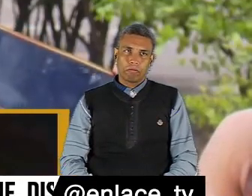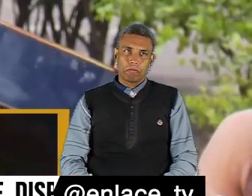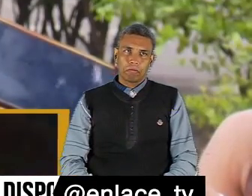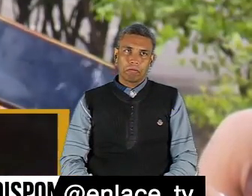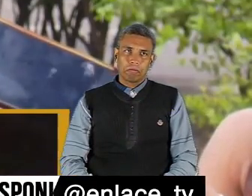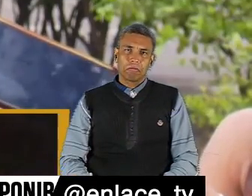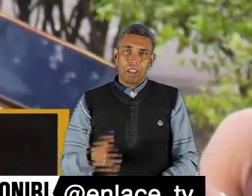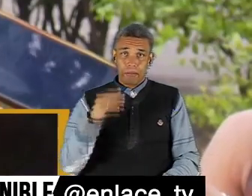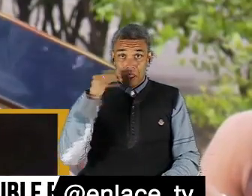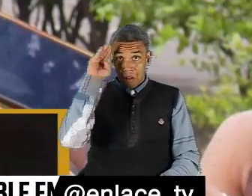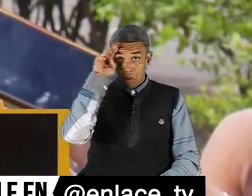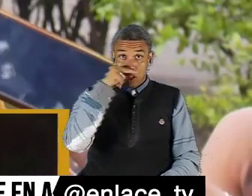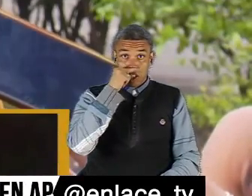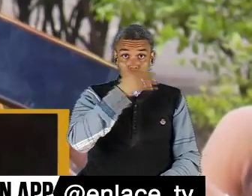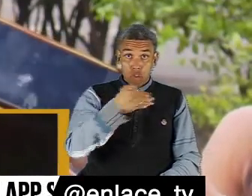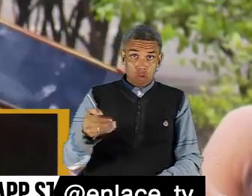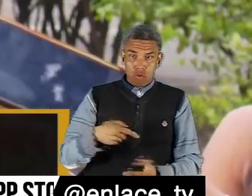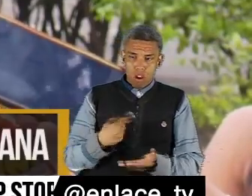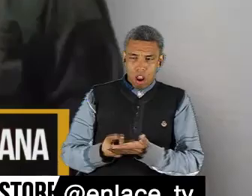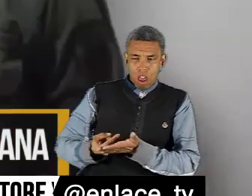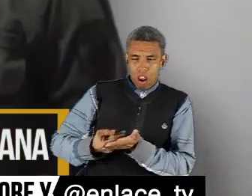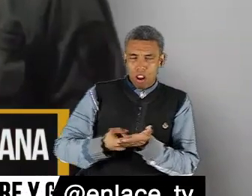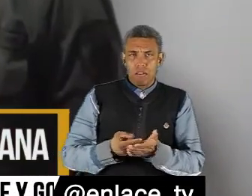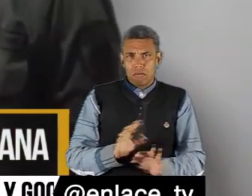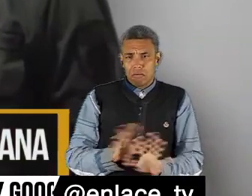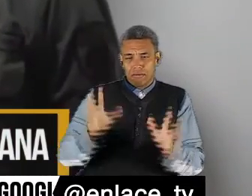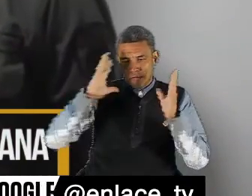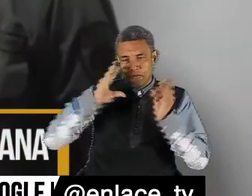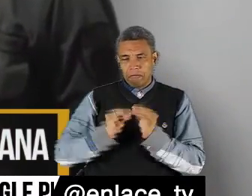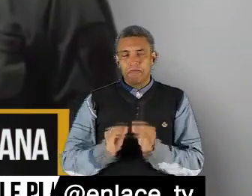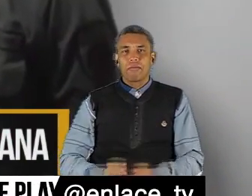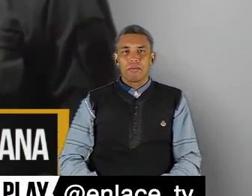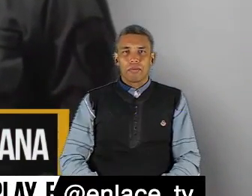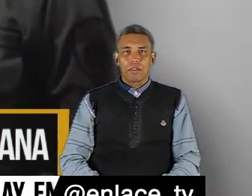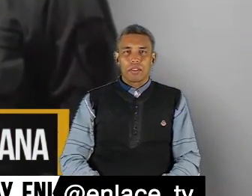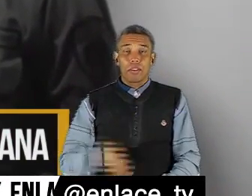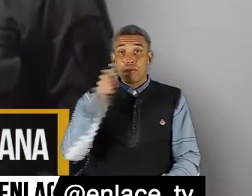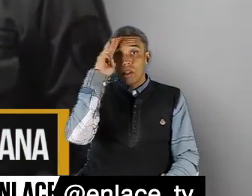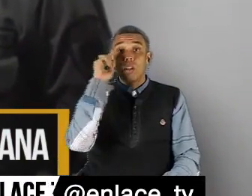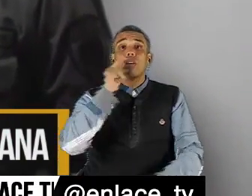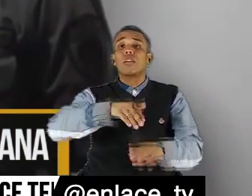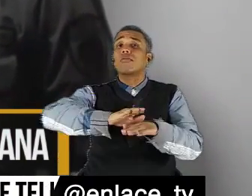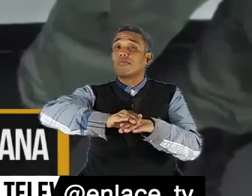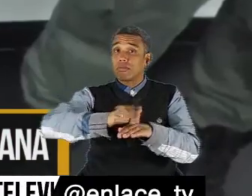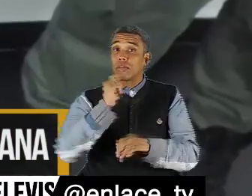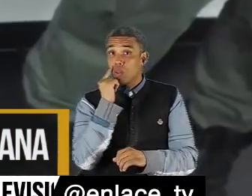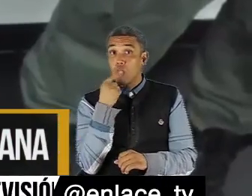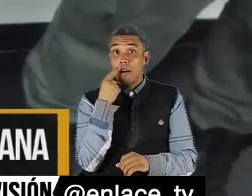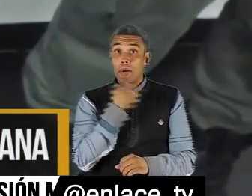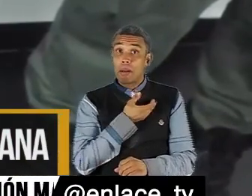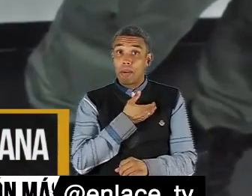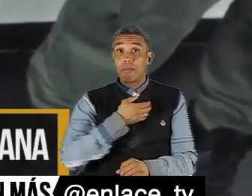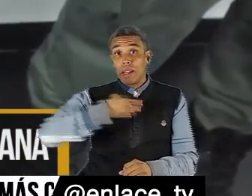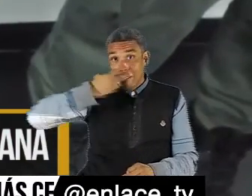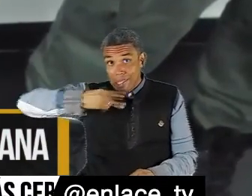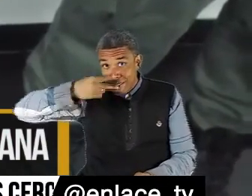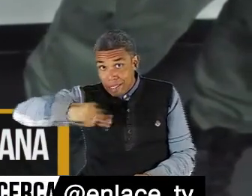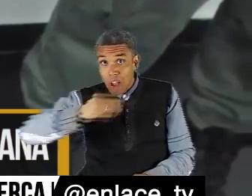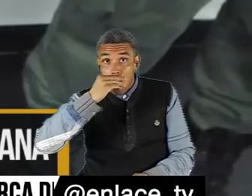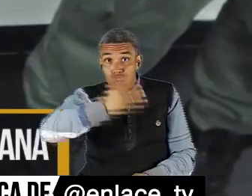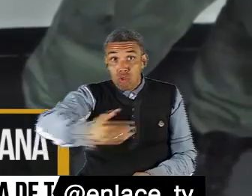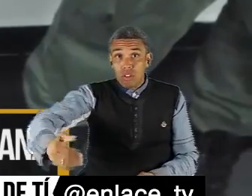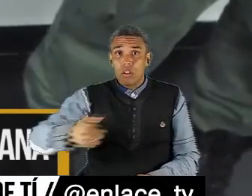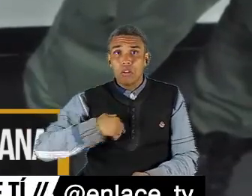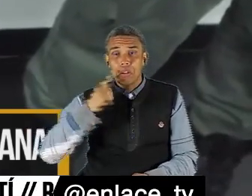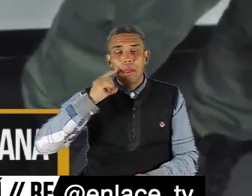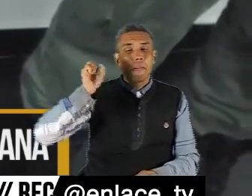infancia y adolescencia es quien se encarga de ese procedimiento. Las autoridades llamaron la atención de hechos como estos y a los padres de familia para que estén pendientes